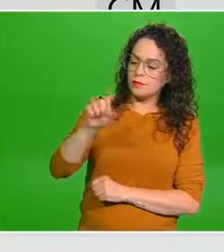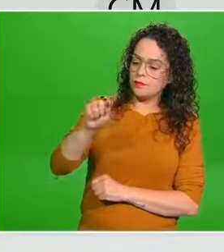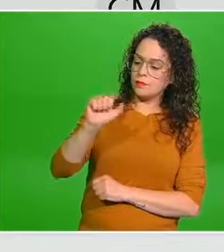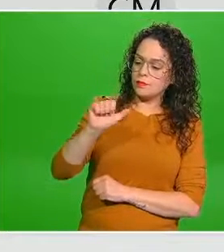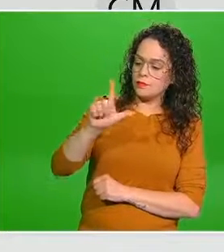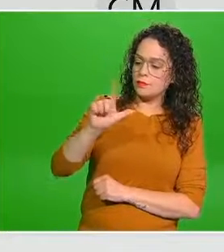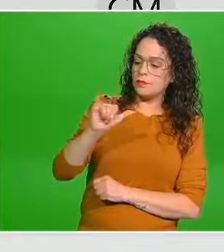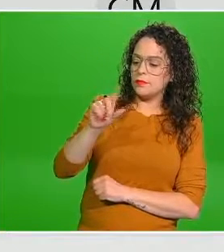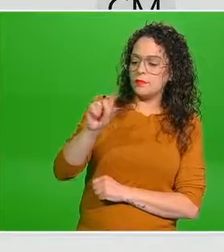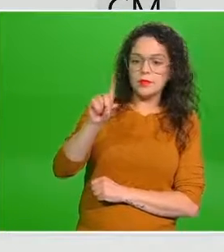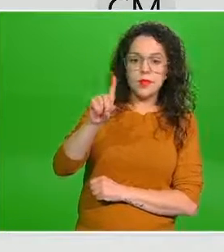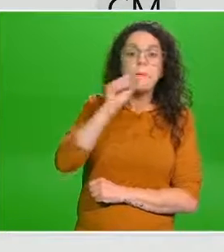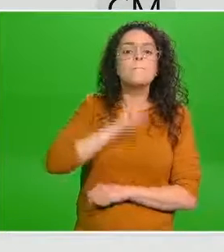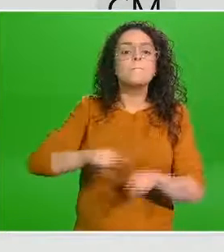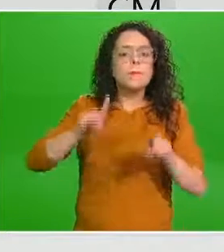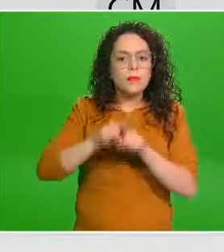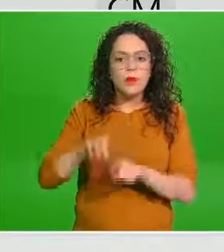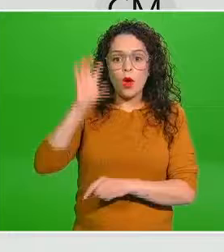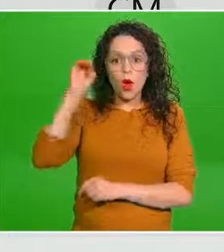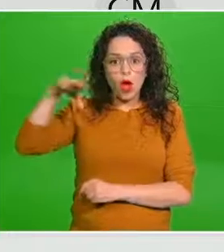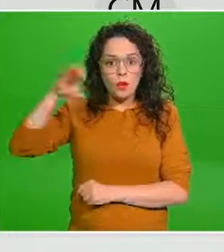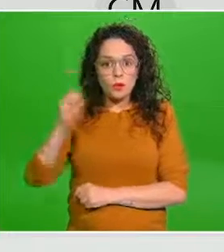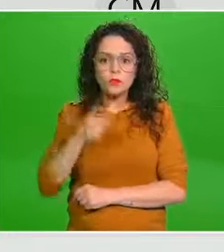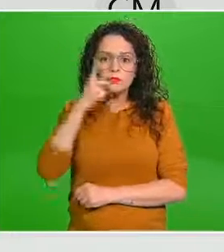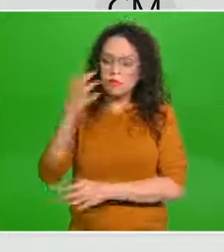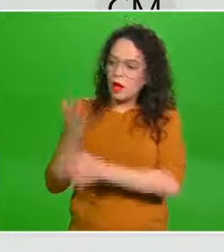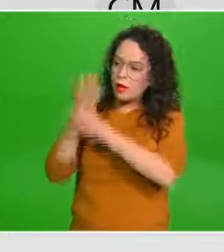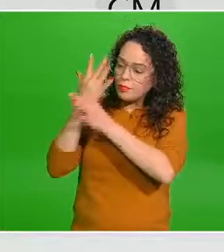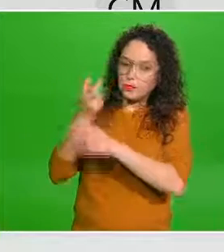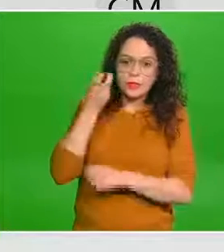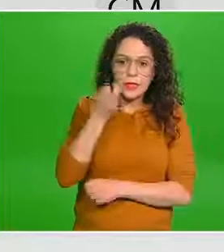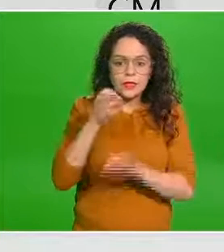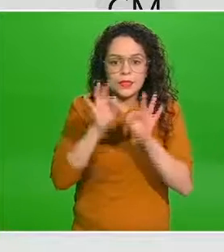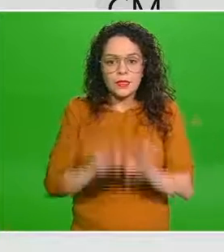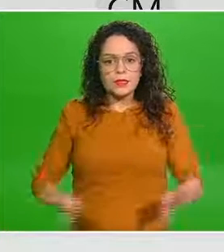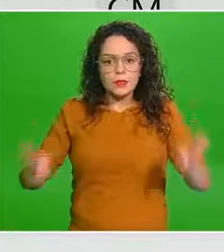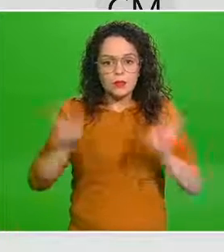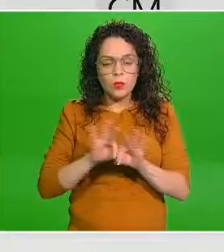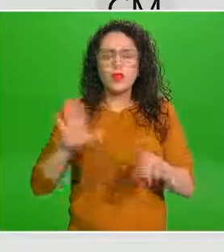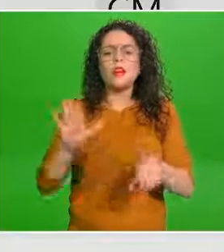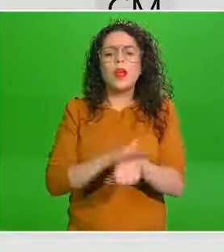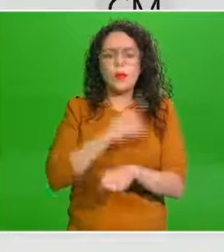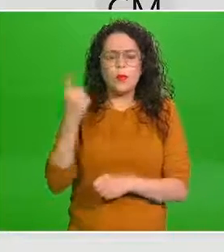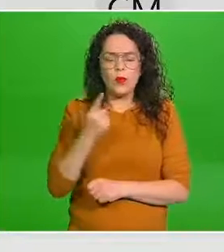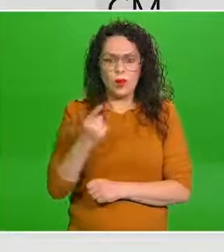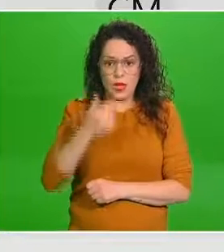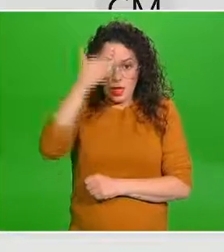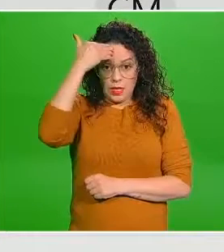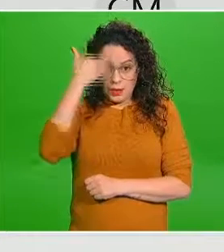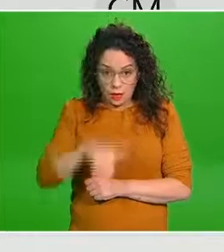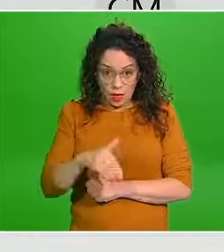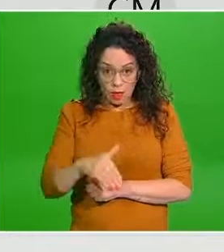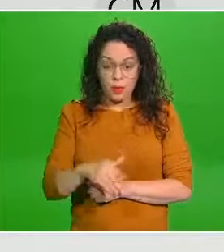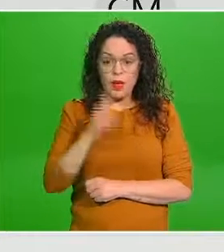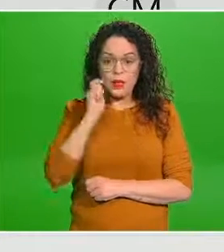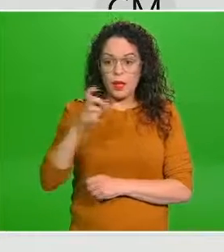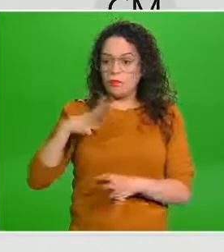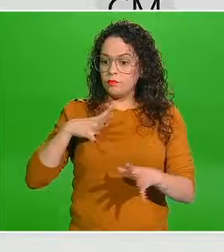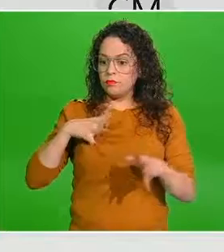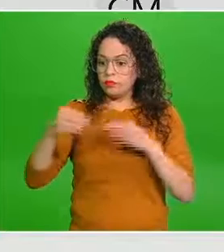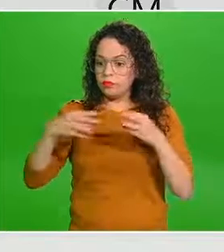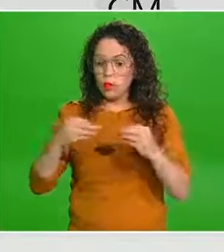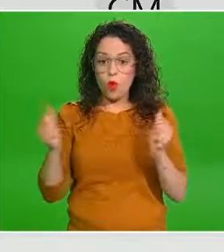hecho referencia a este índice. ¿Por qué? Porque es muy importante no solo saber si el virus está circulando con el índice de